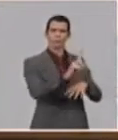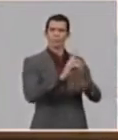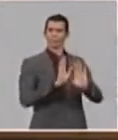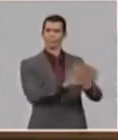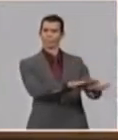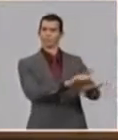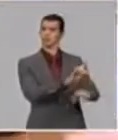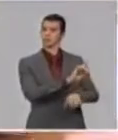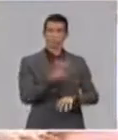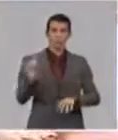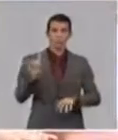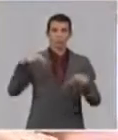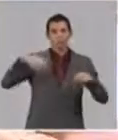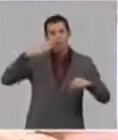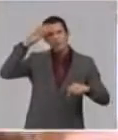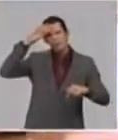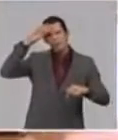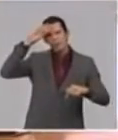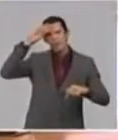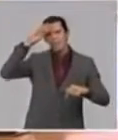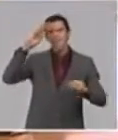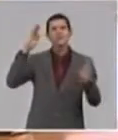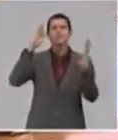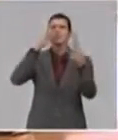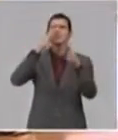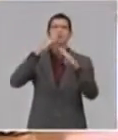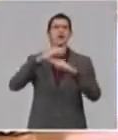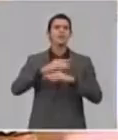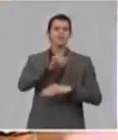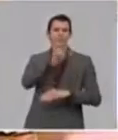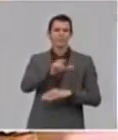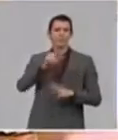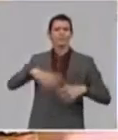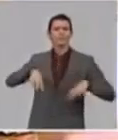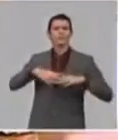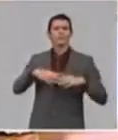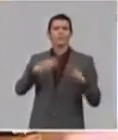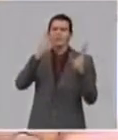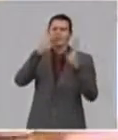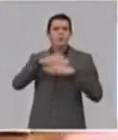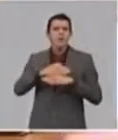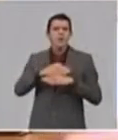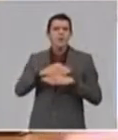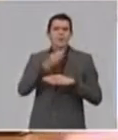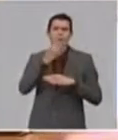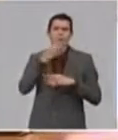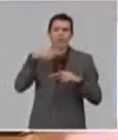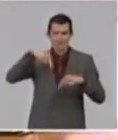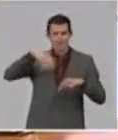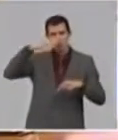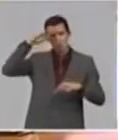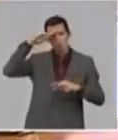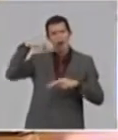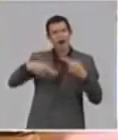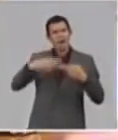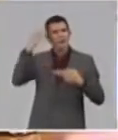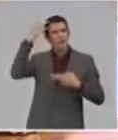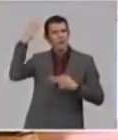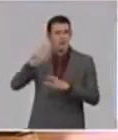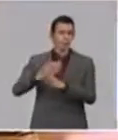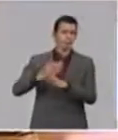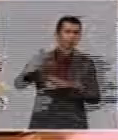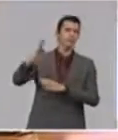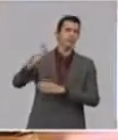no están olvidadas. Y en Cuba nadie quedará abandonado a su suerte ni nadie quedará desamparado a partir de todas las medidas que el gobierno revolucionario ha